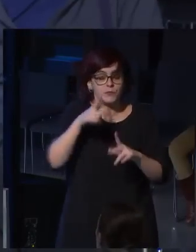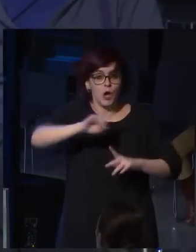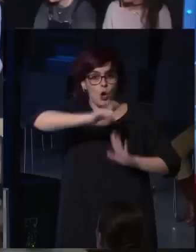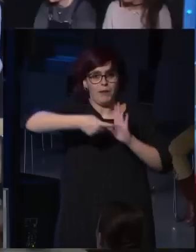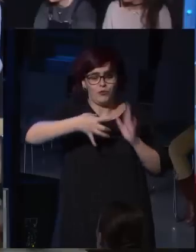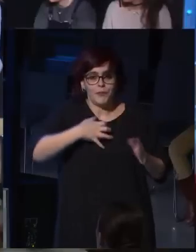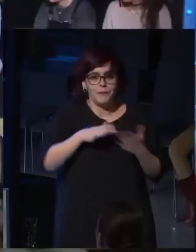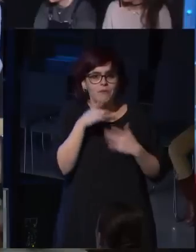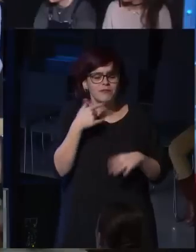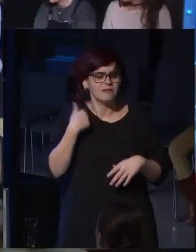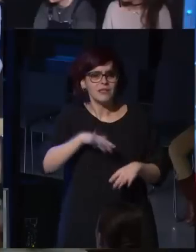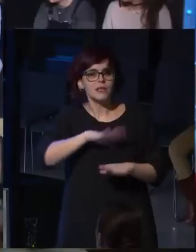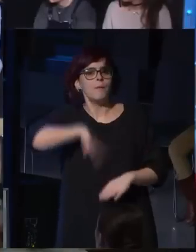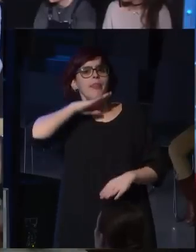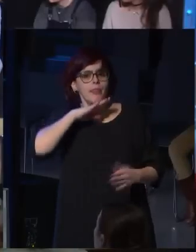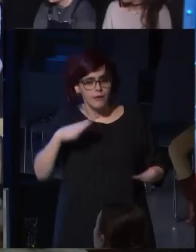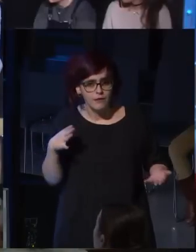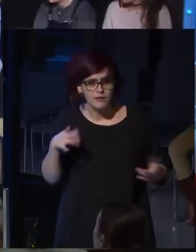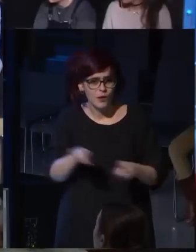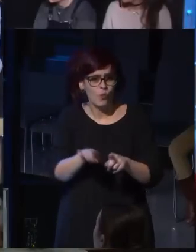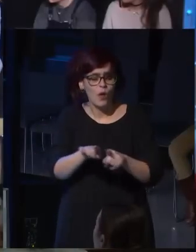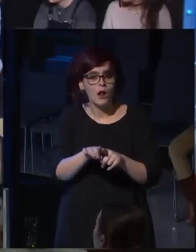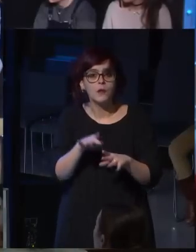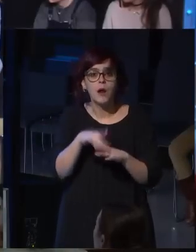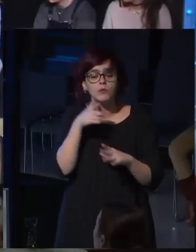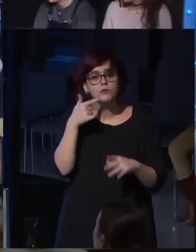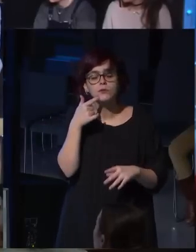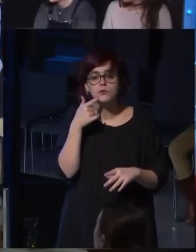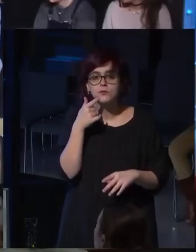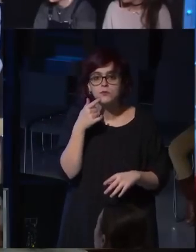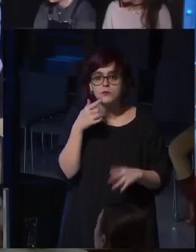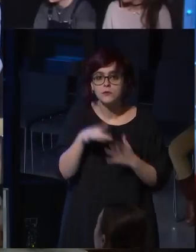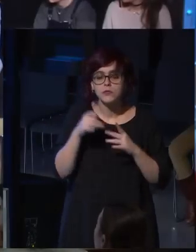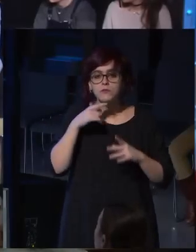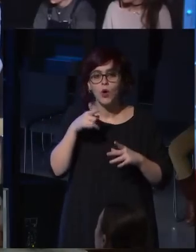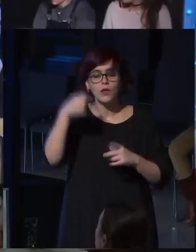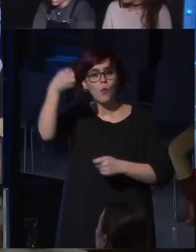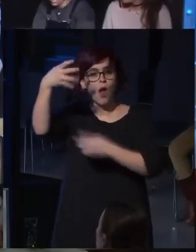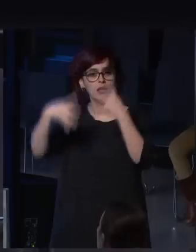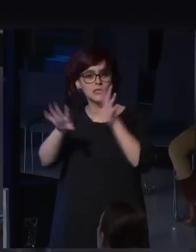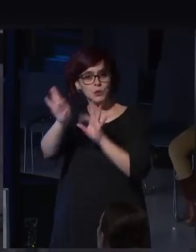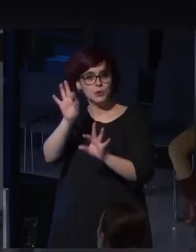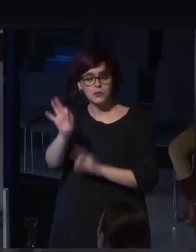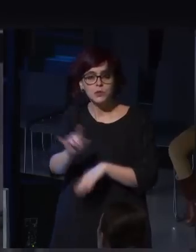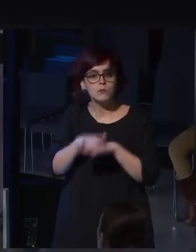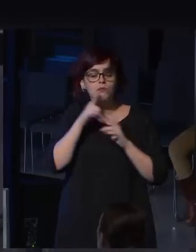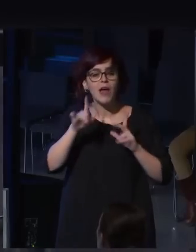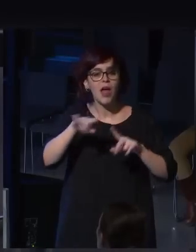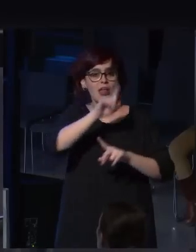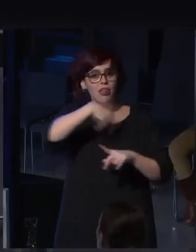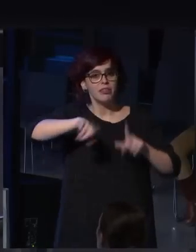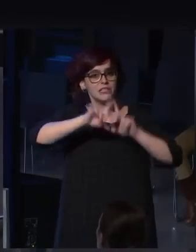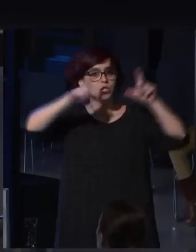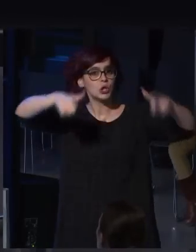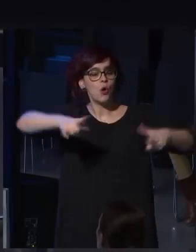entero. Pues yo justo, yo me escucho el disco entero, o sea, no soy de playlist ni nada por el estilo, es de disco completo, y si me